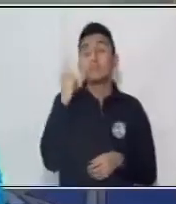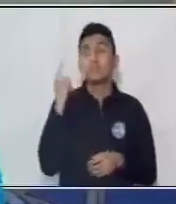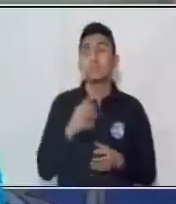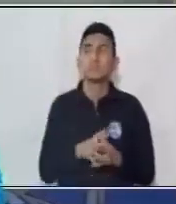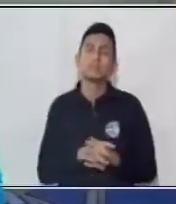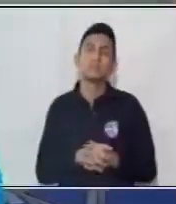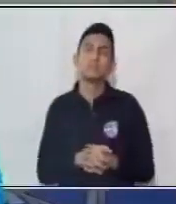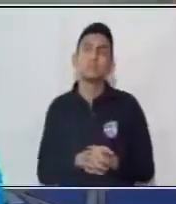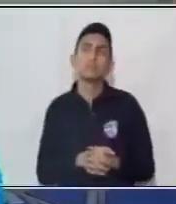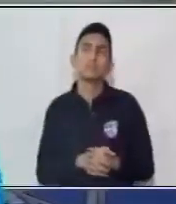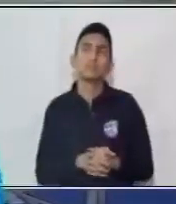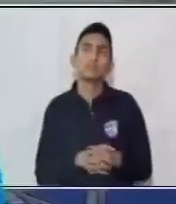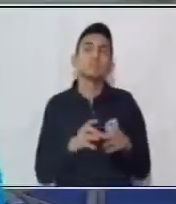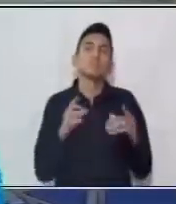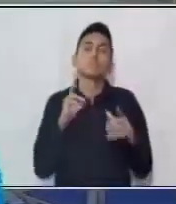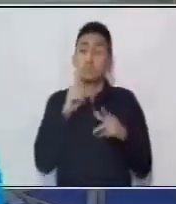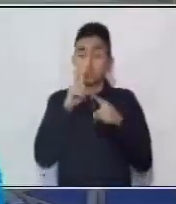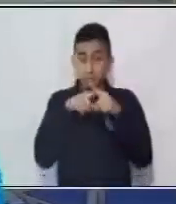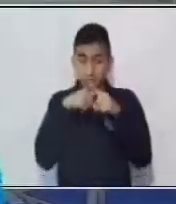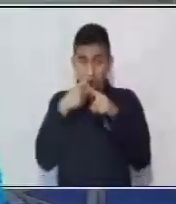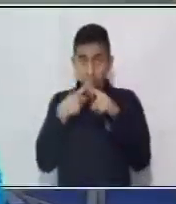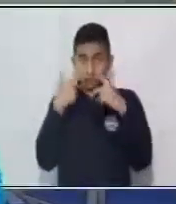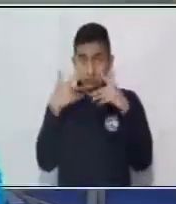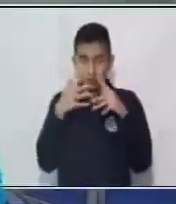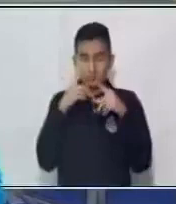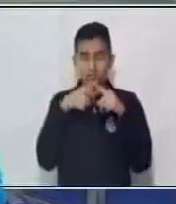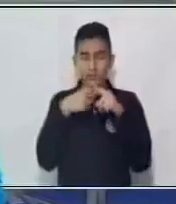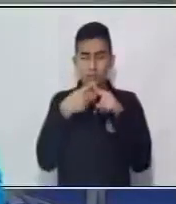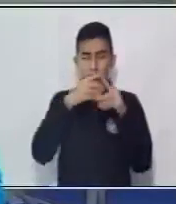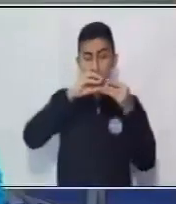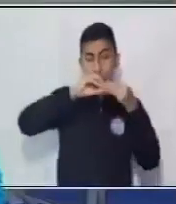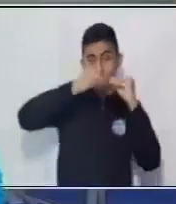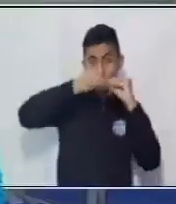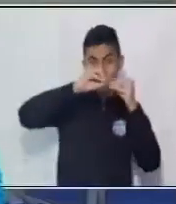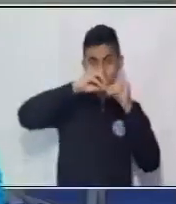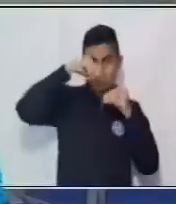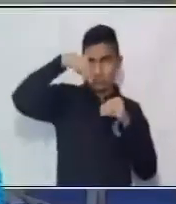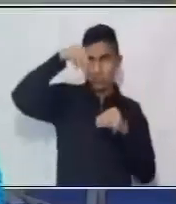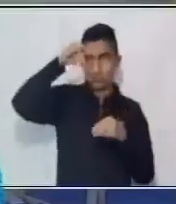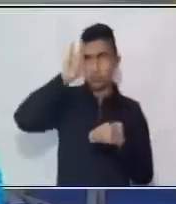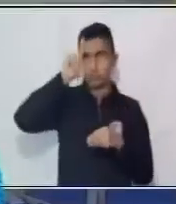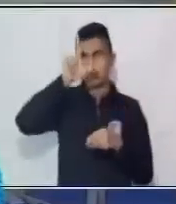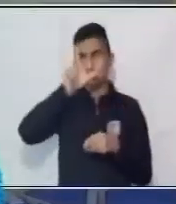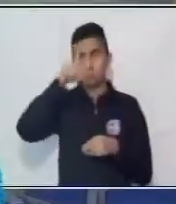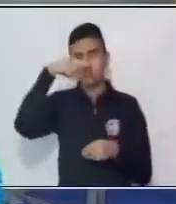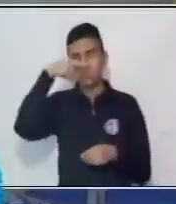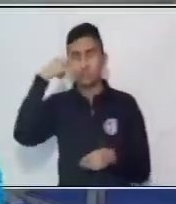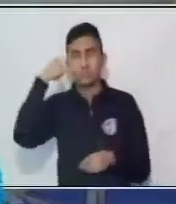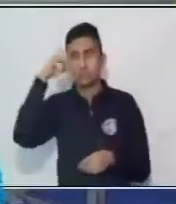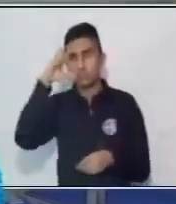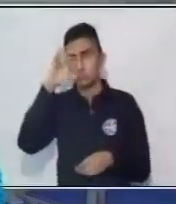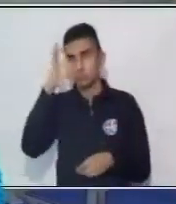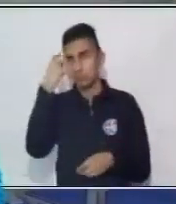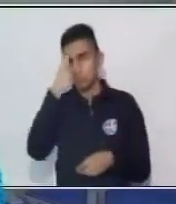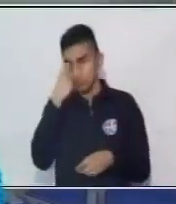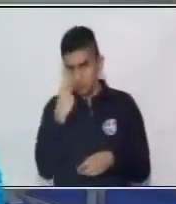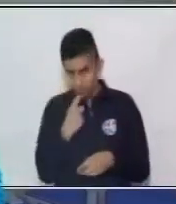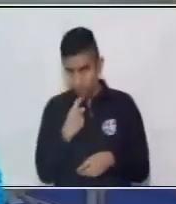que tenemos cuando los números son múltiplos entre sí. Y veamos